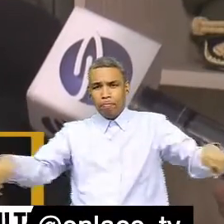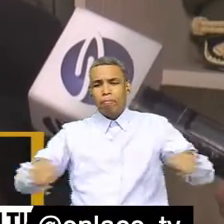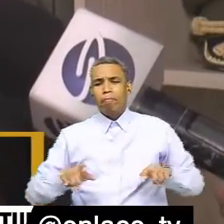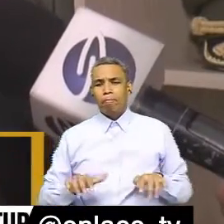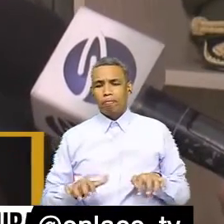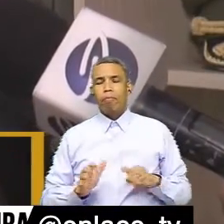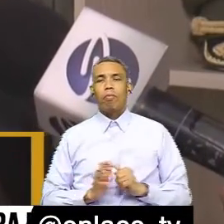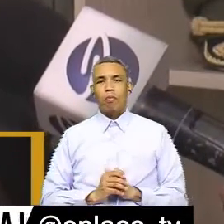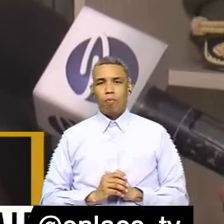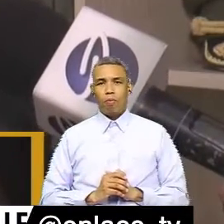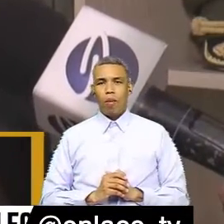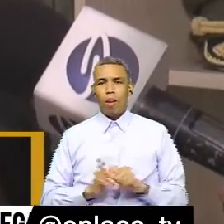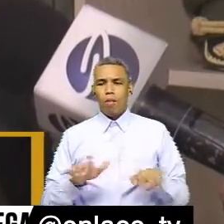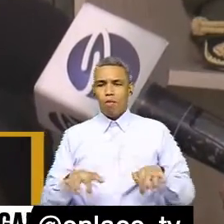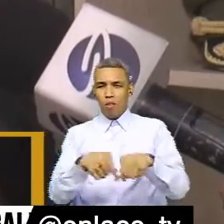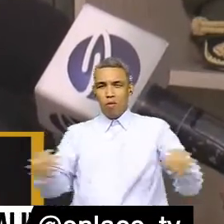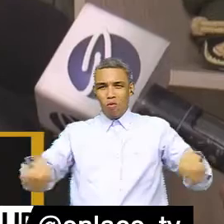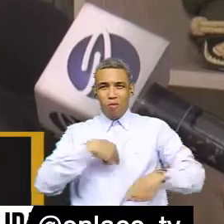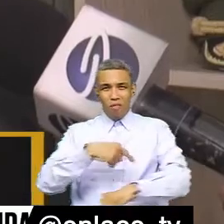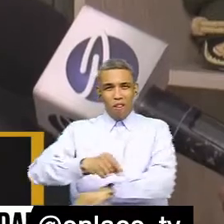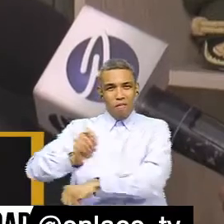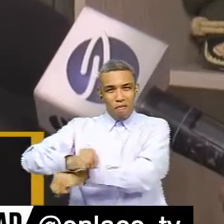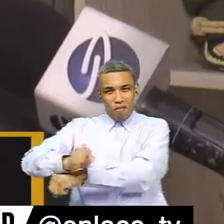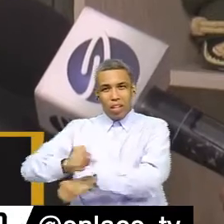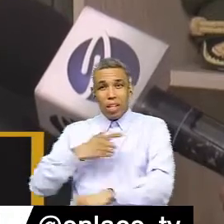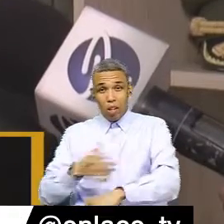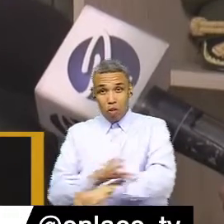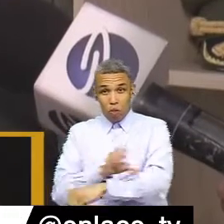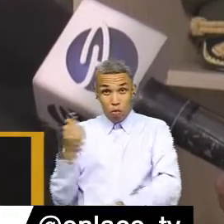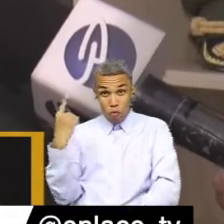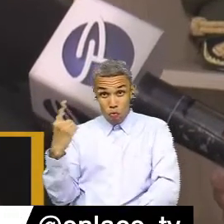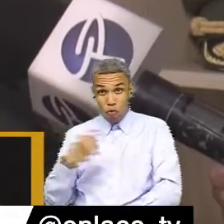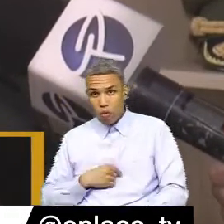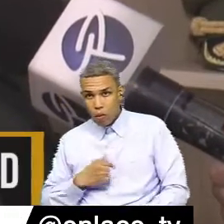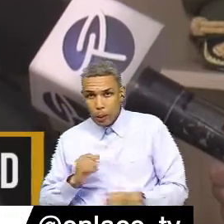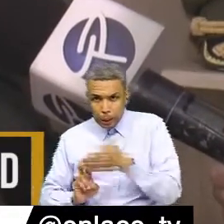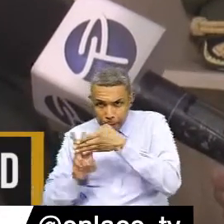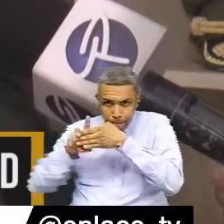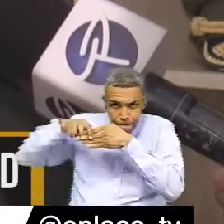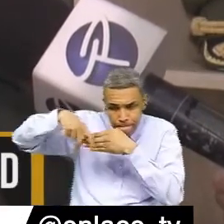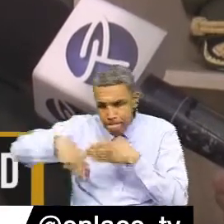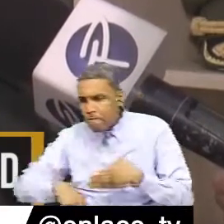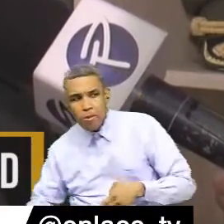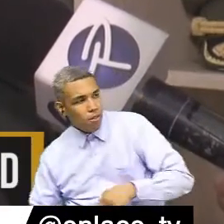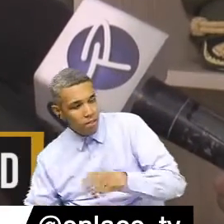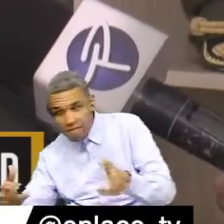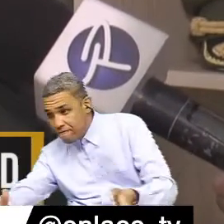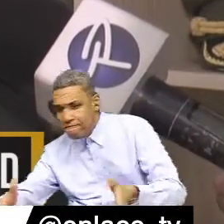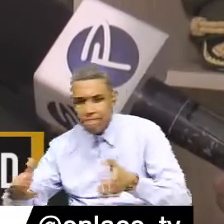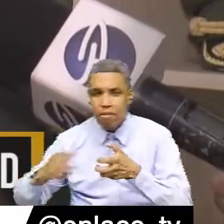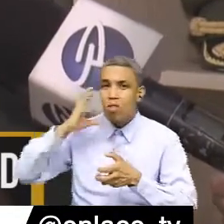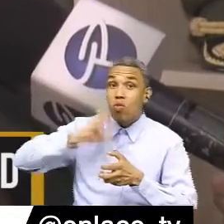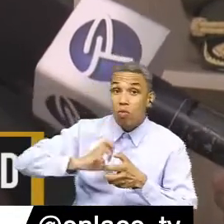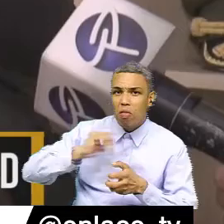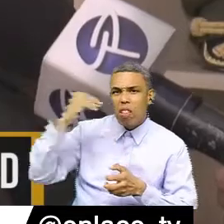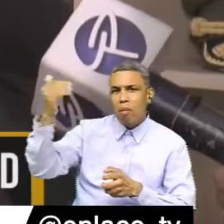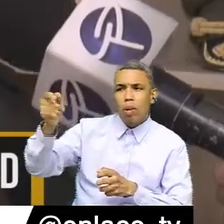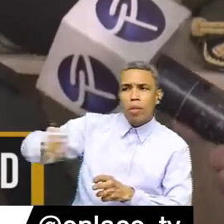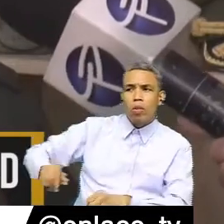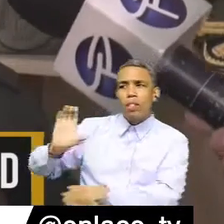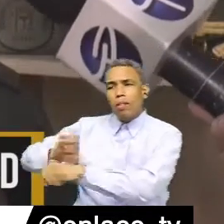trasera de la fiscalía general de la nación que se recupera alrededor del intercambiador entre